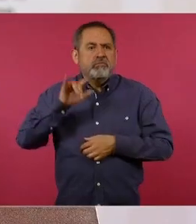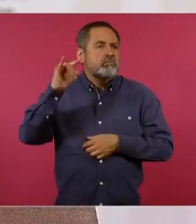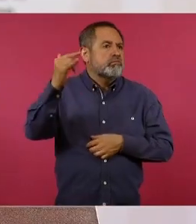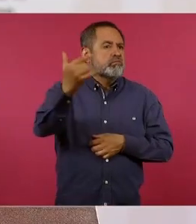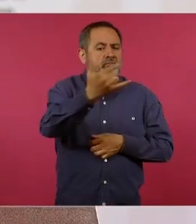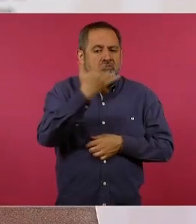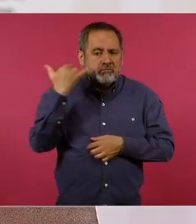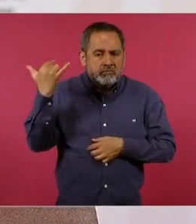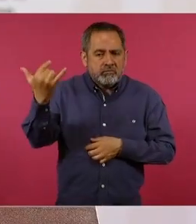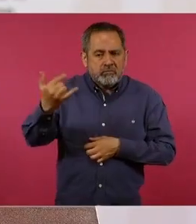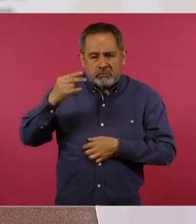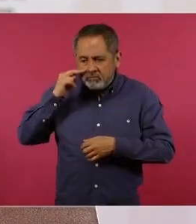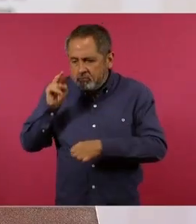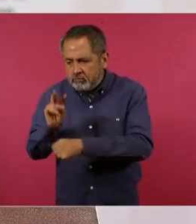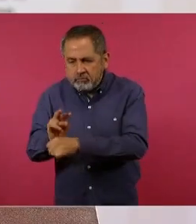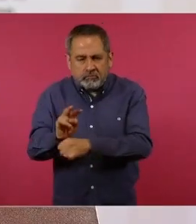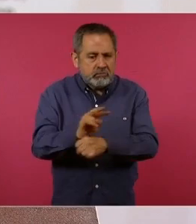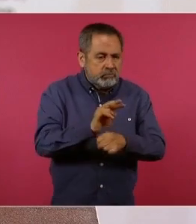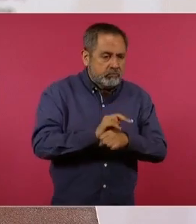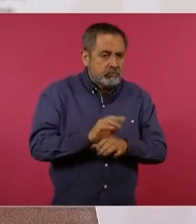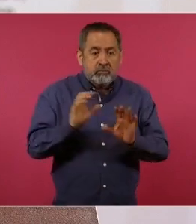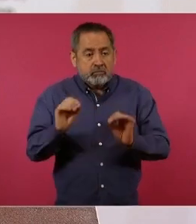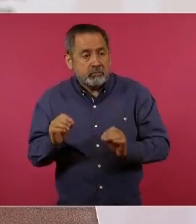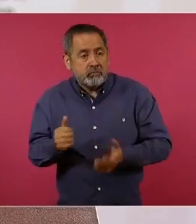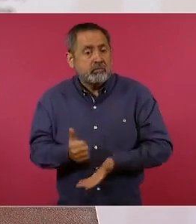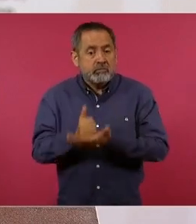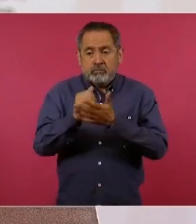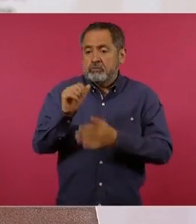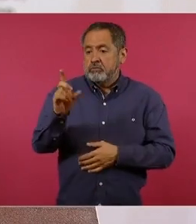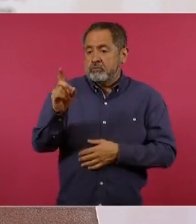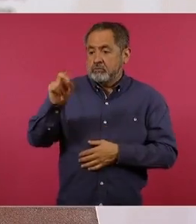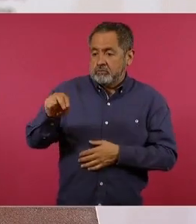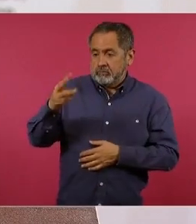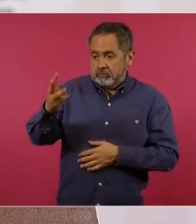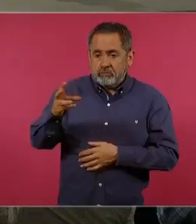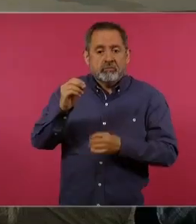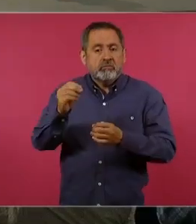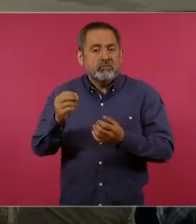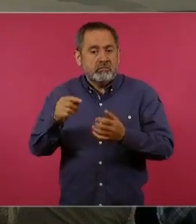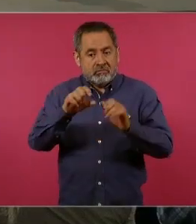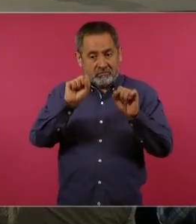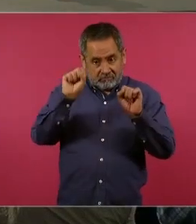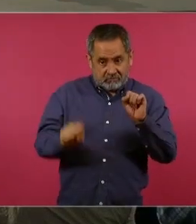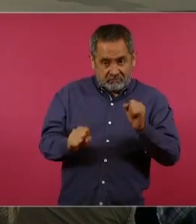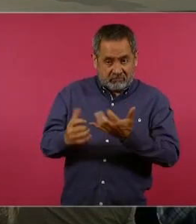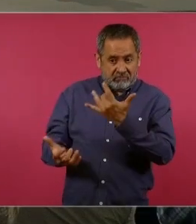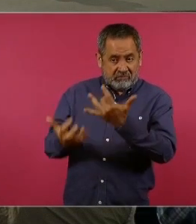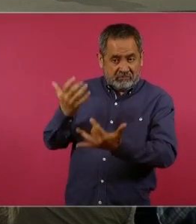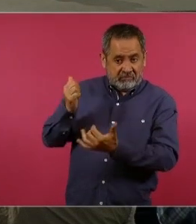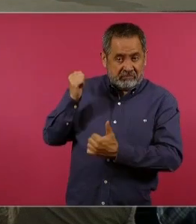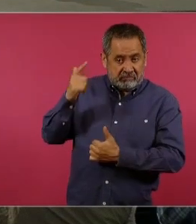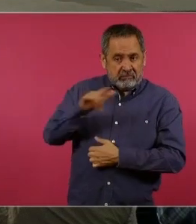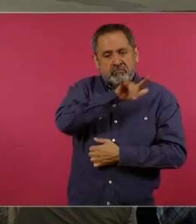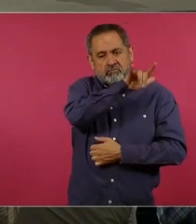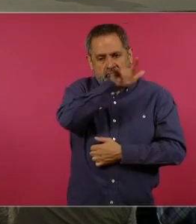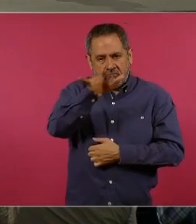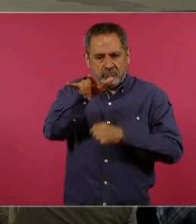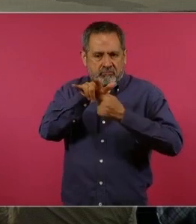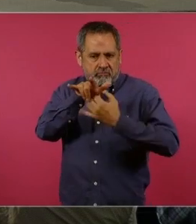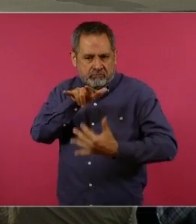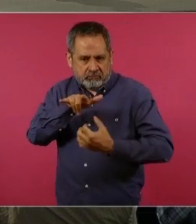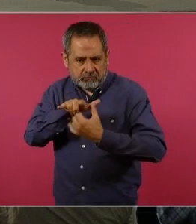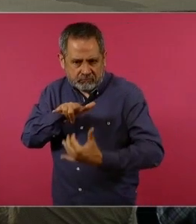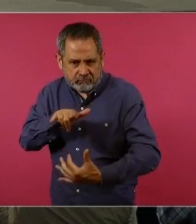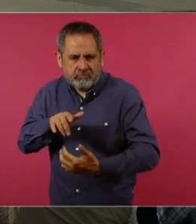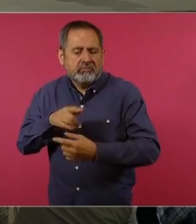aéreo, aplicar el plan de N3 y combatir incendios forestales en el sureste, centro logístico avanzado